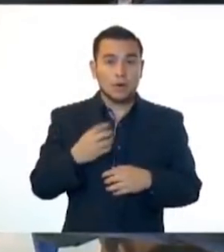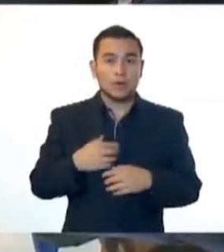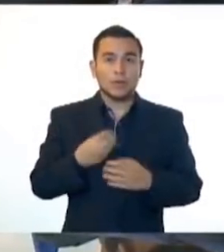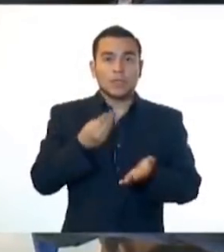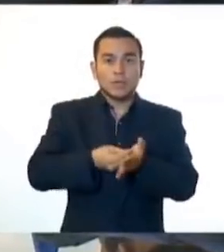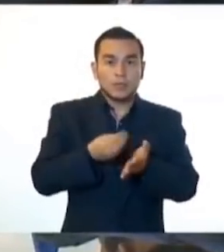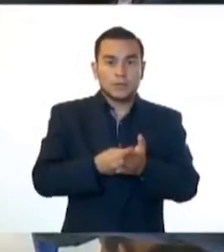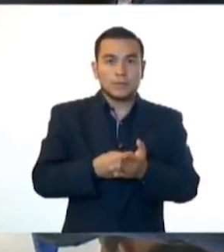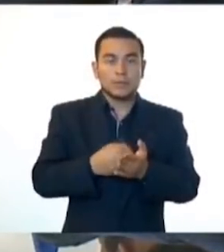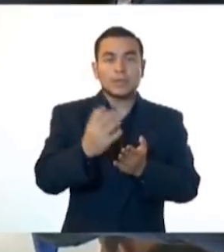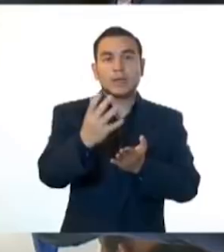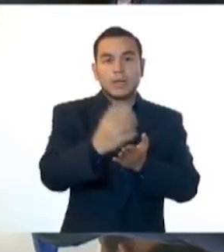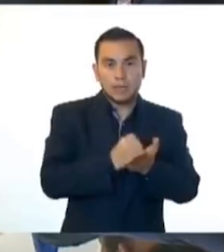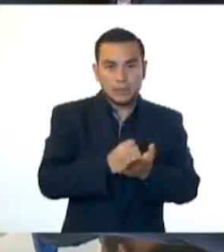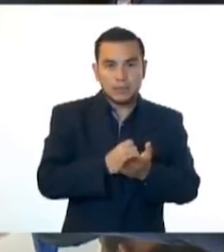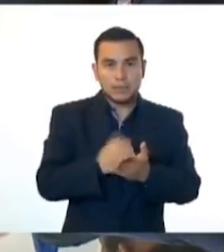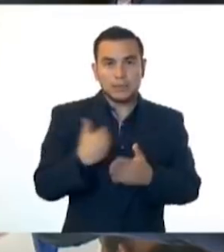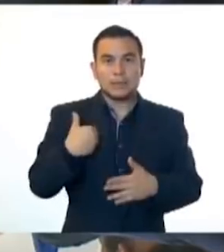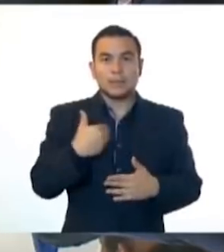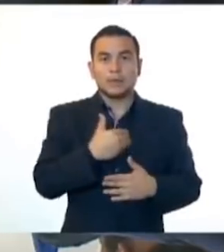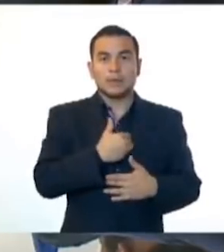Ministerio de Hacienda, con el Ministerio,